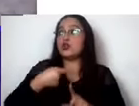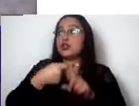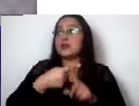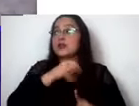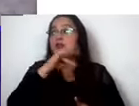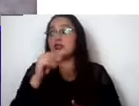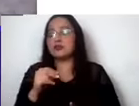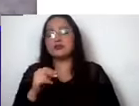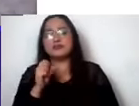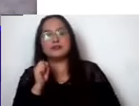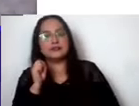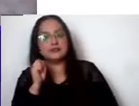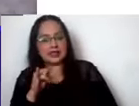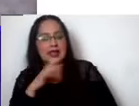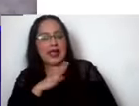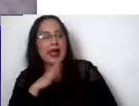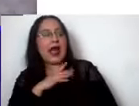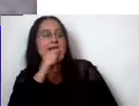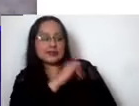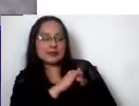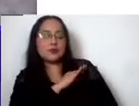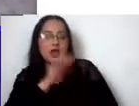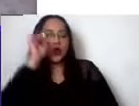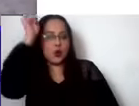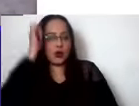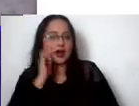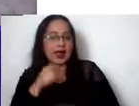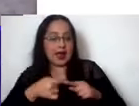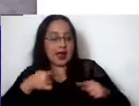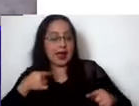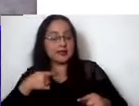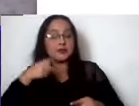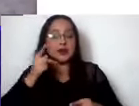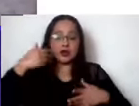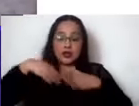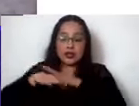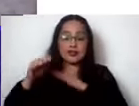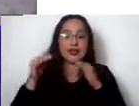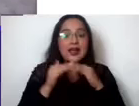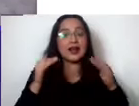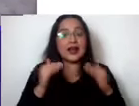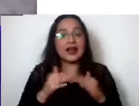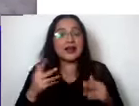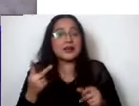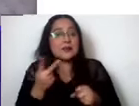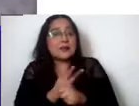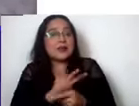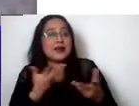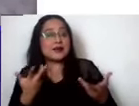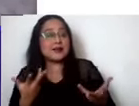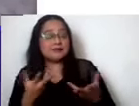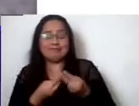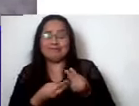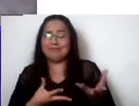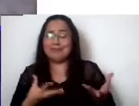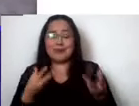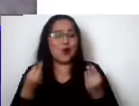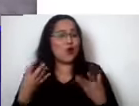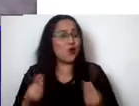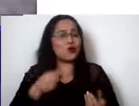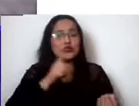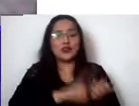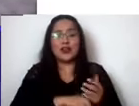bueno, sí, porque les dejan jubilarse, pero ¿qué implica? Las regresas a su casa, etcétera, ¿no? Sigues con